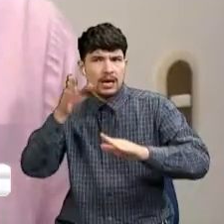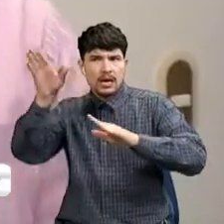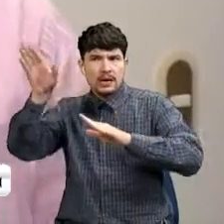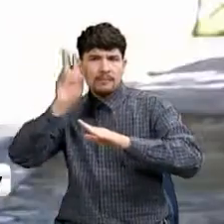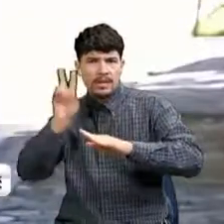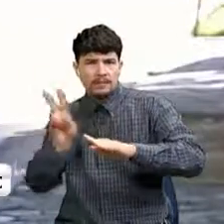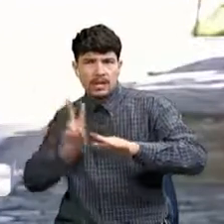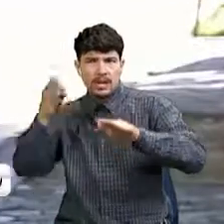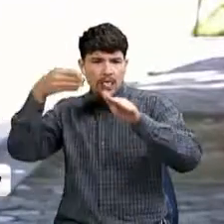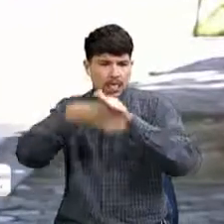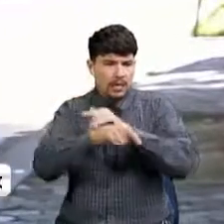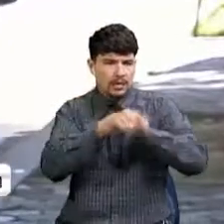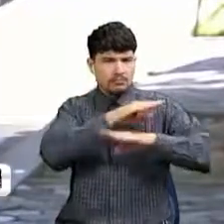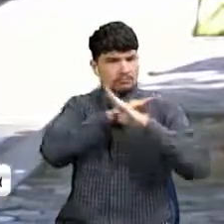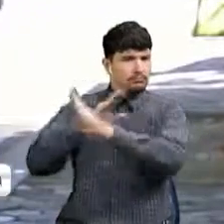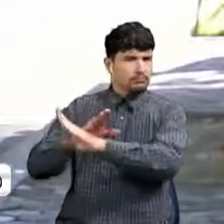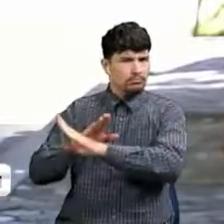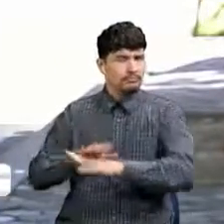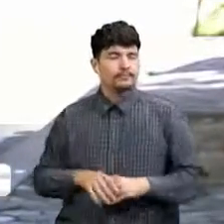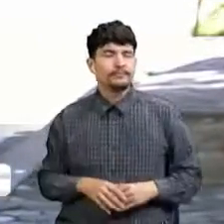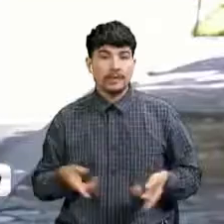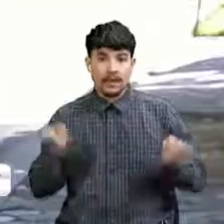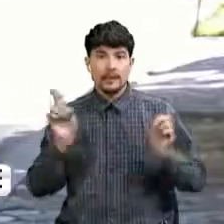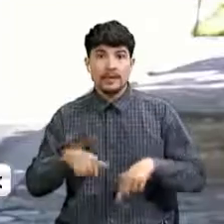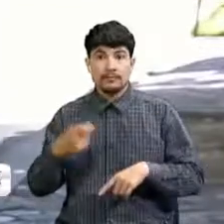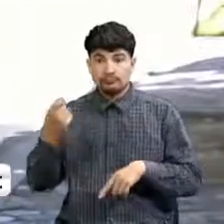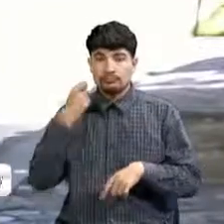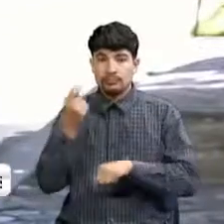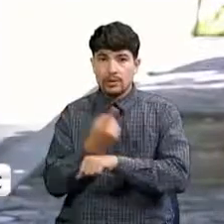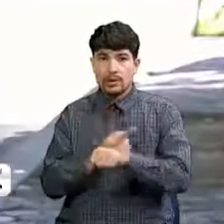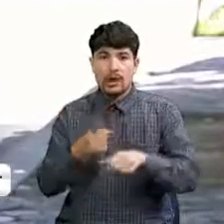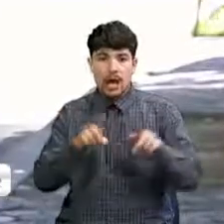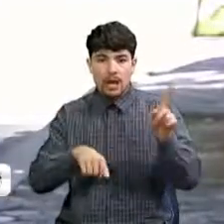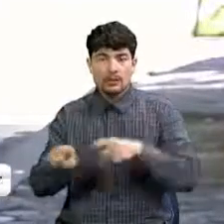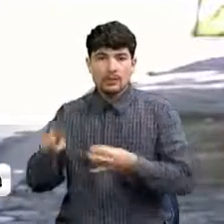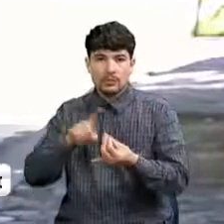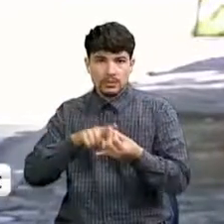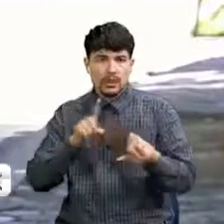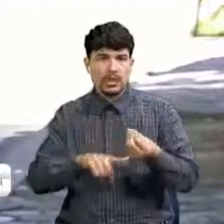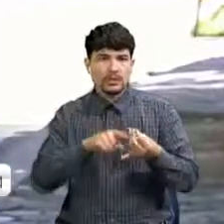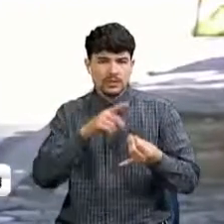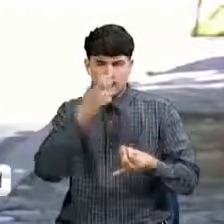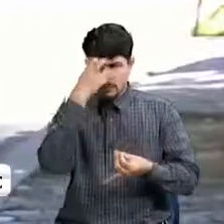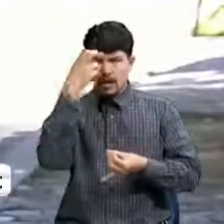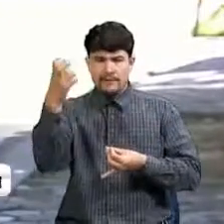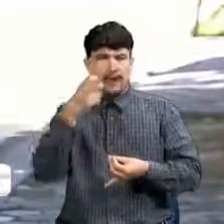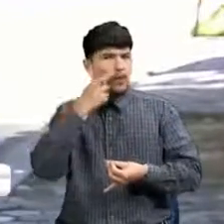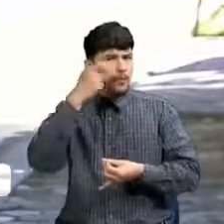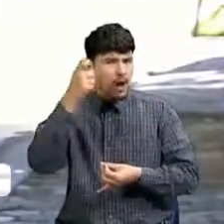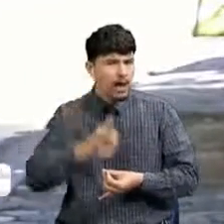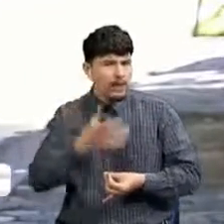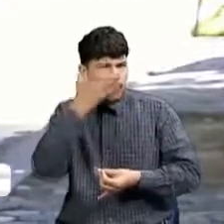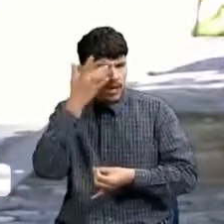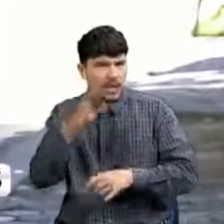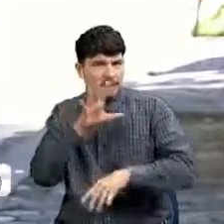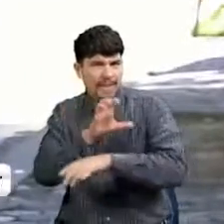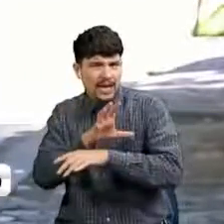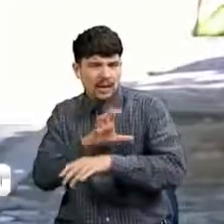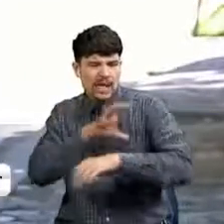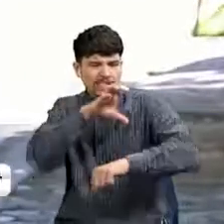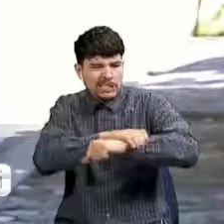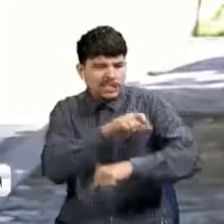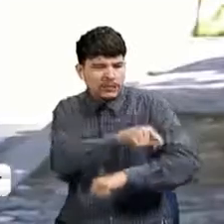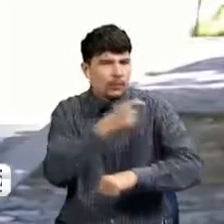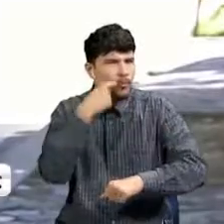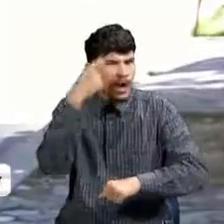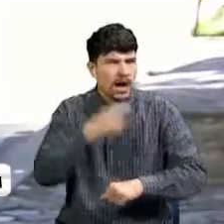estos eventos, ¿sí? Y también en las últimas horas se han presentado casos de rabia humana transmitida por mordedura de perros en poblaciones cercanas a la línea